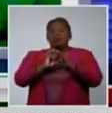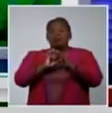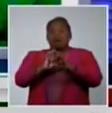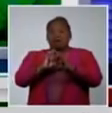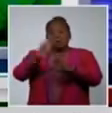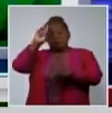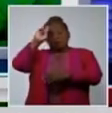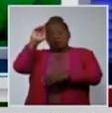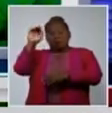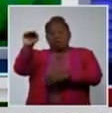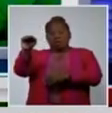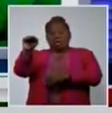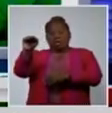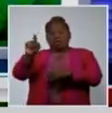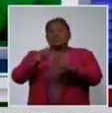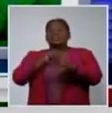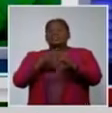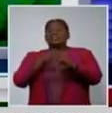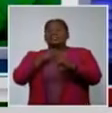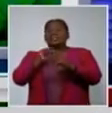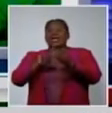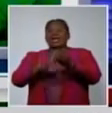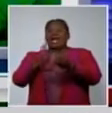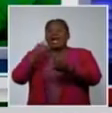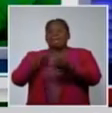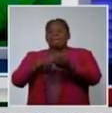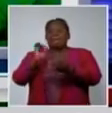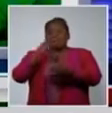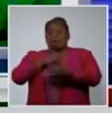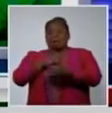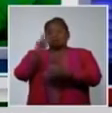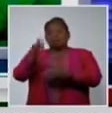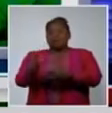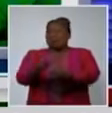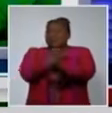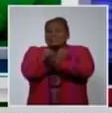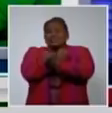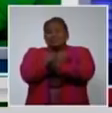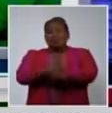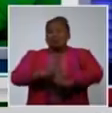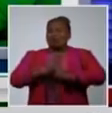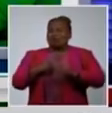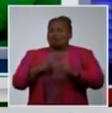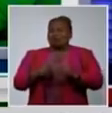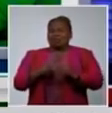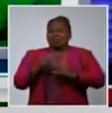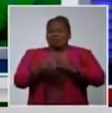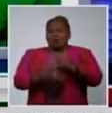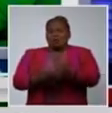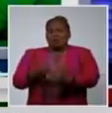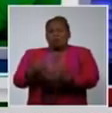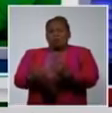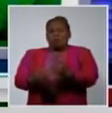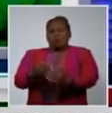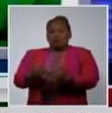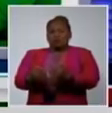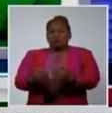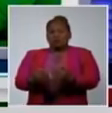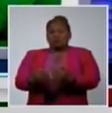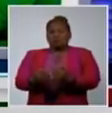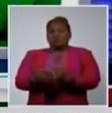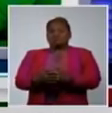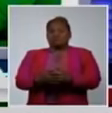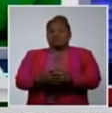saga de parapente cinco personas luego del cuadro con